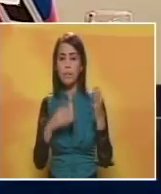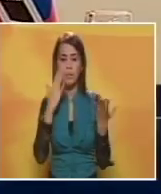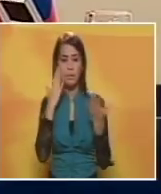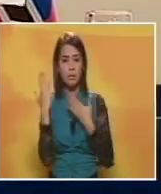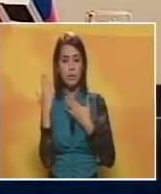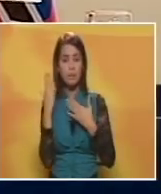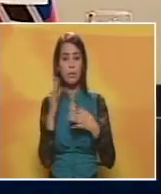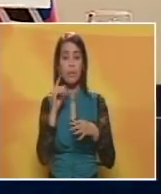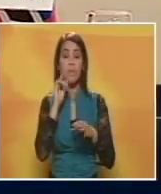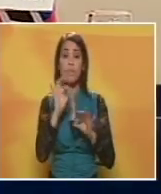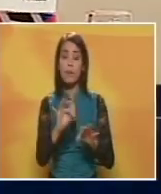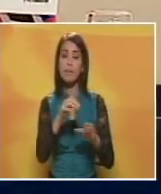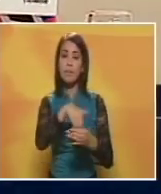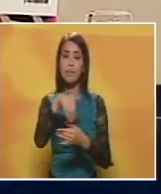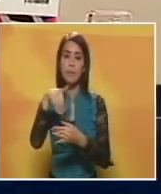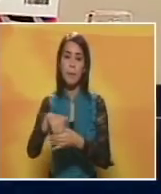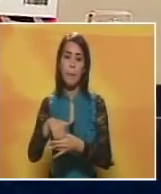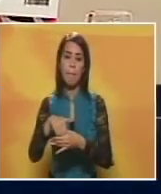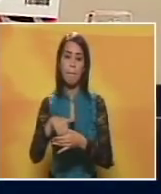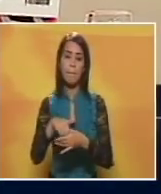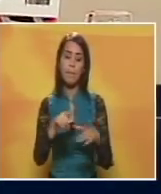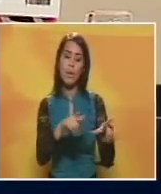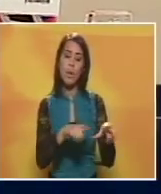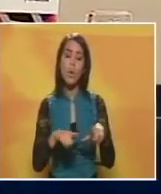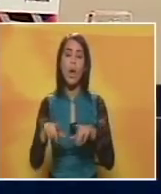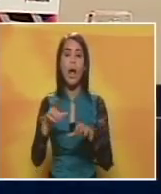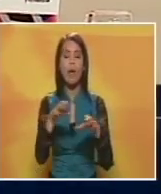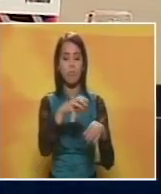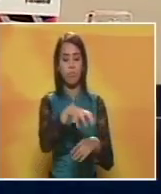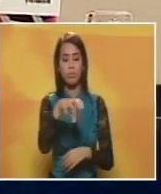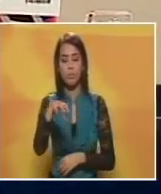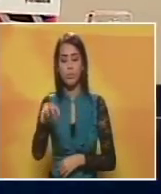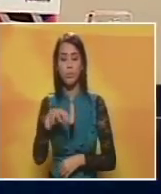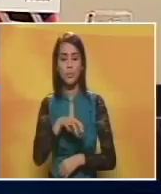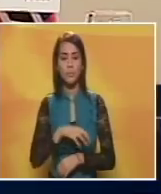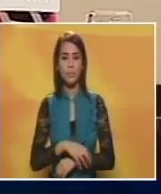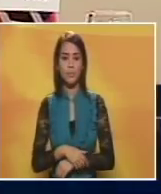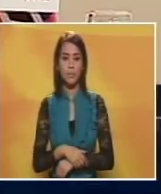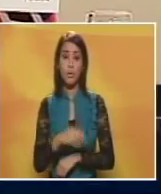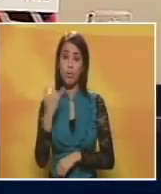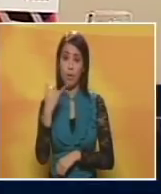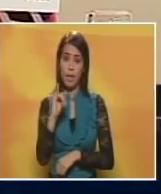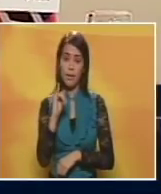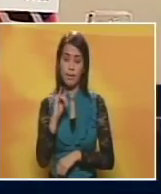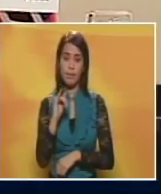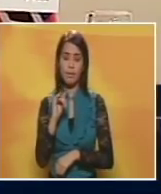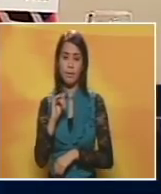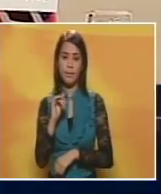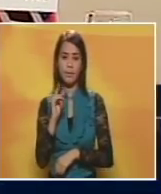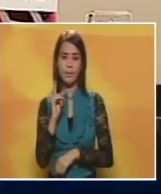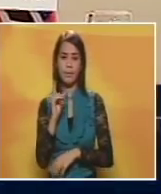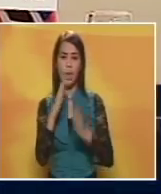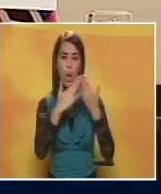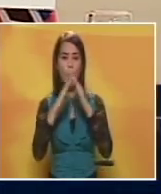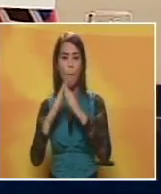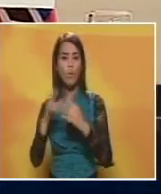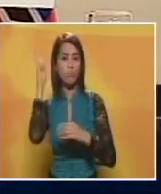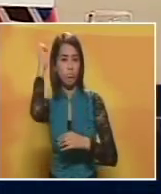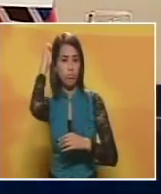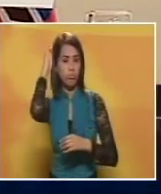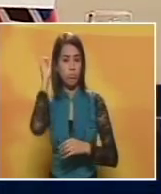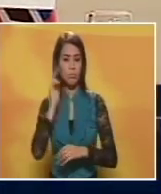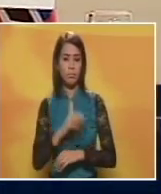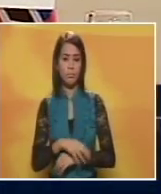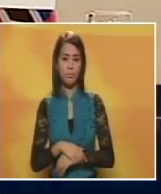la oferta electoral en aquellos estados y circunscripciones donde hay comunidades indígenas, con